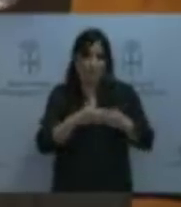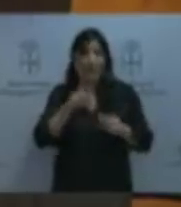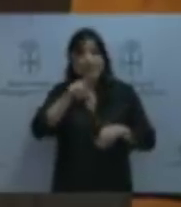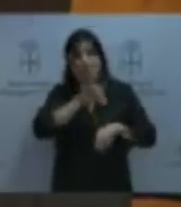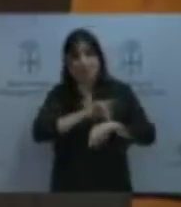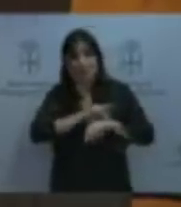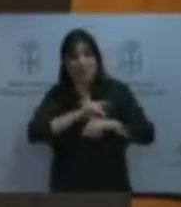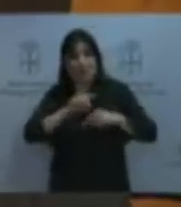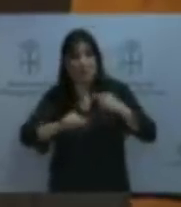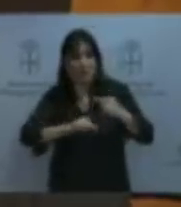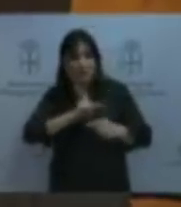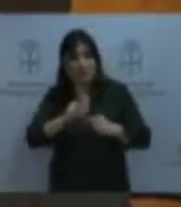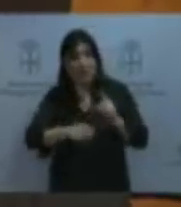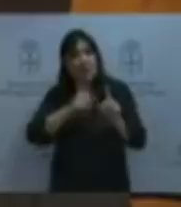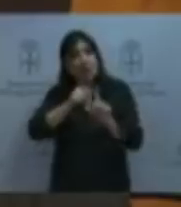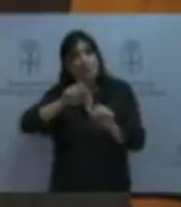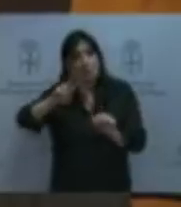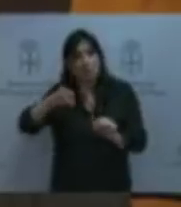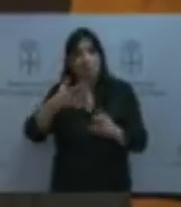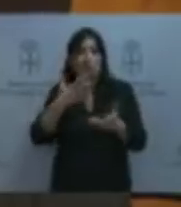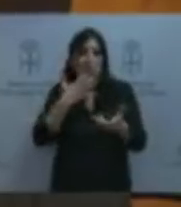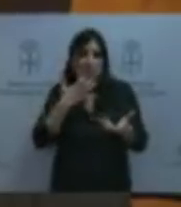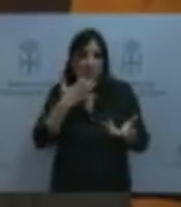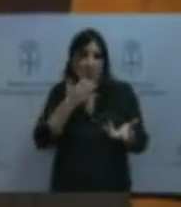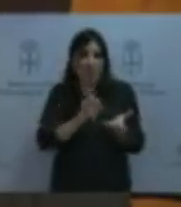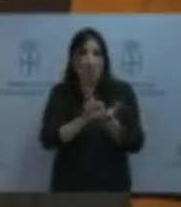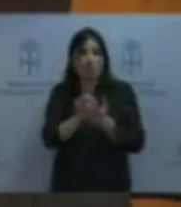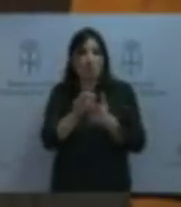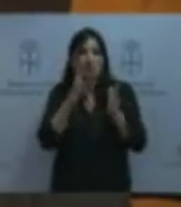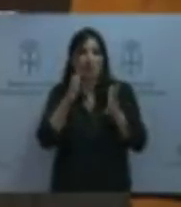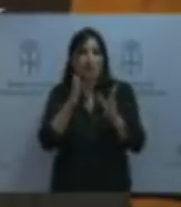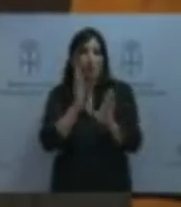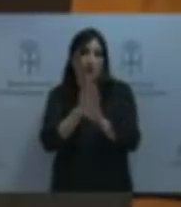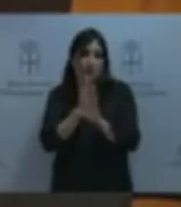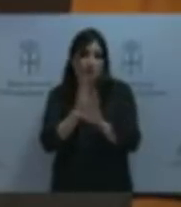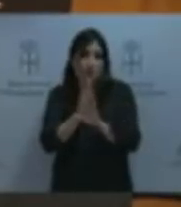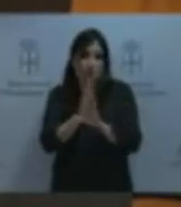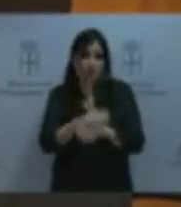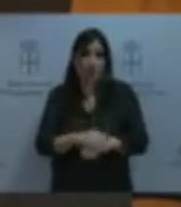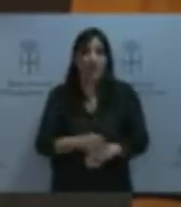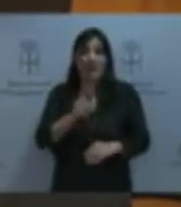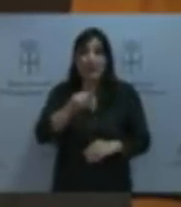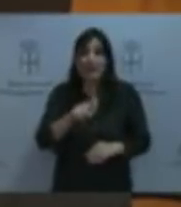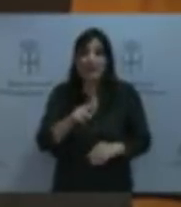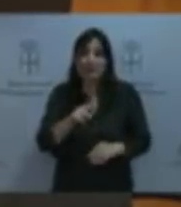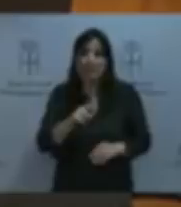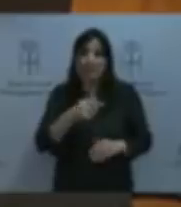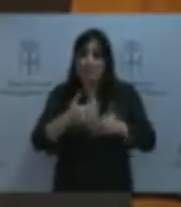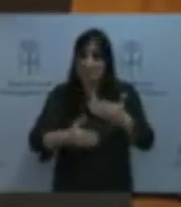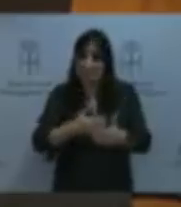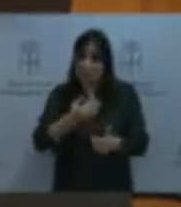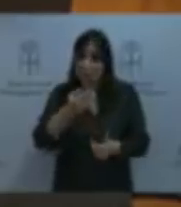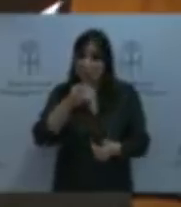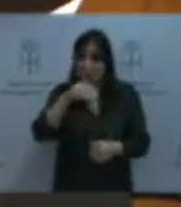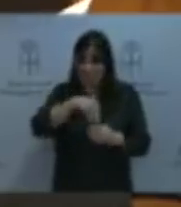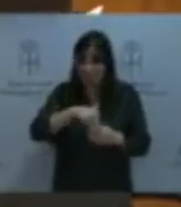como por ejemplo el servicio de atención continuada. También se debe contemplar en el mismo proceso el derecho del personal fijo a acceder